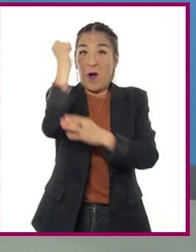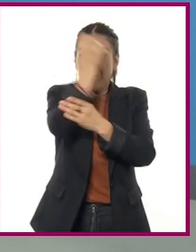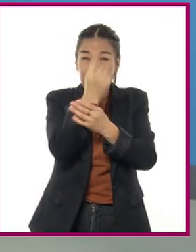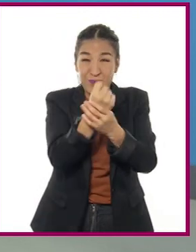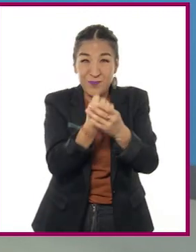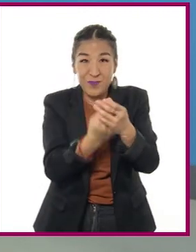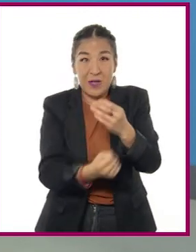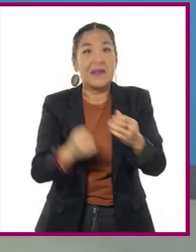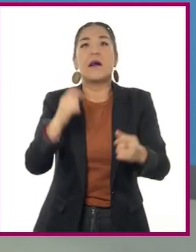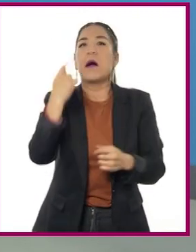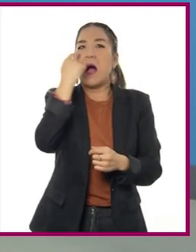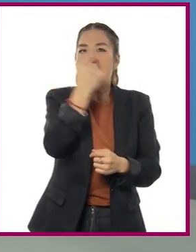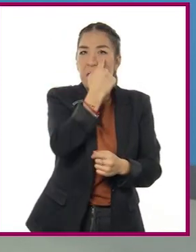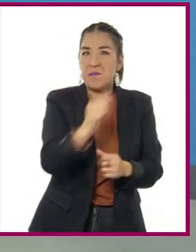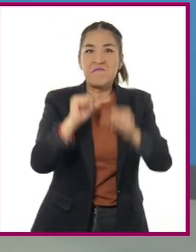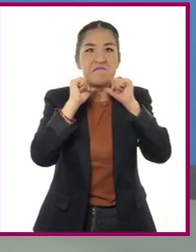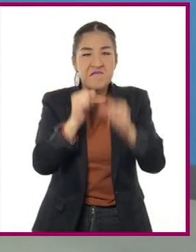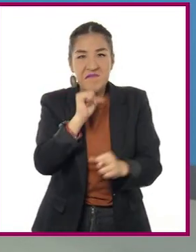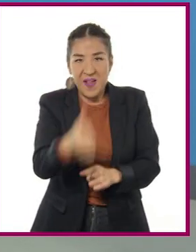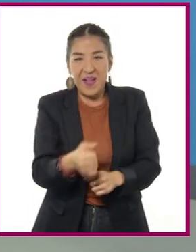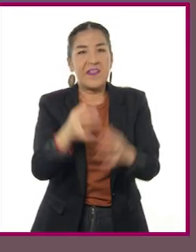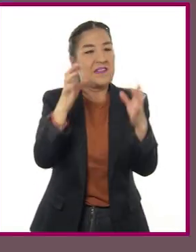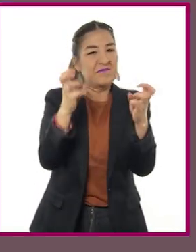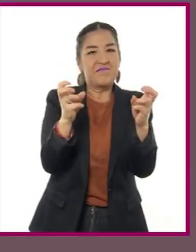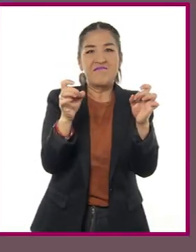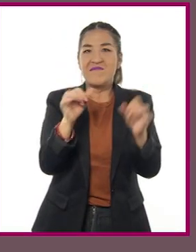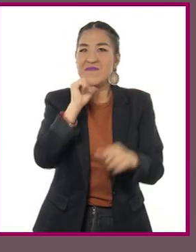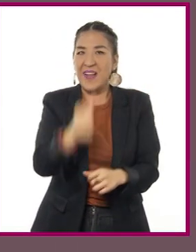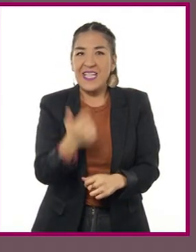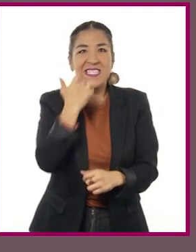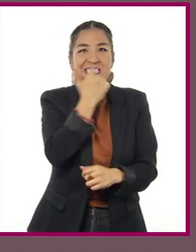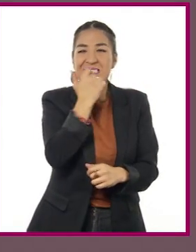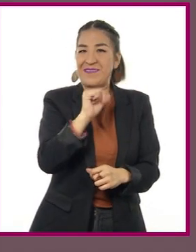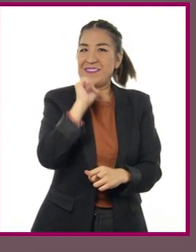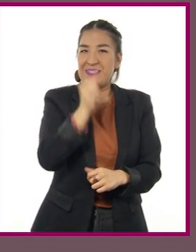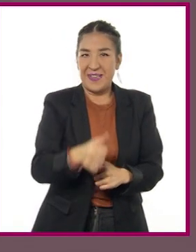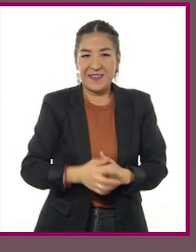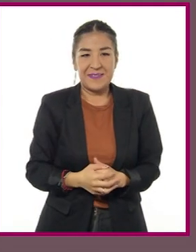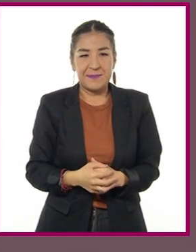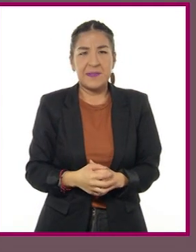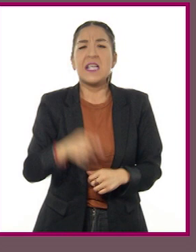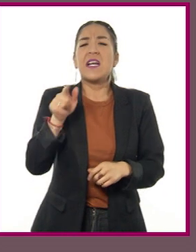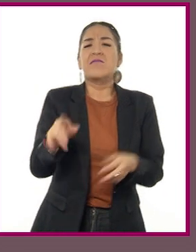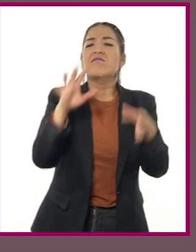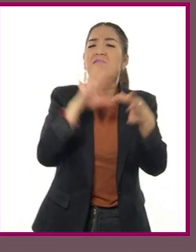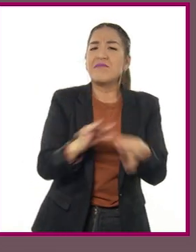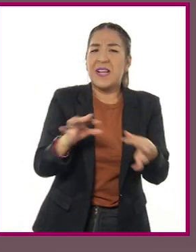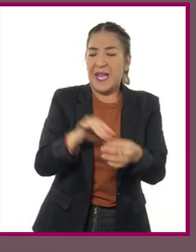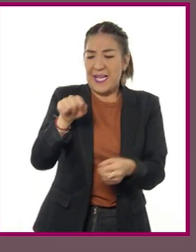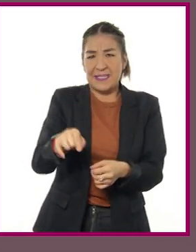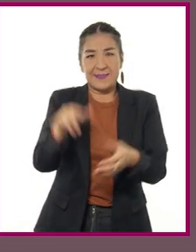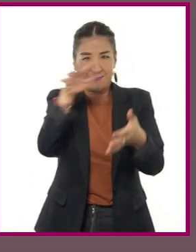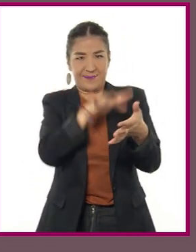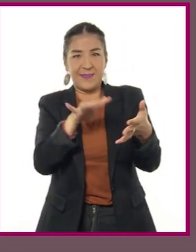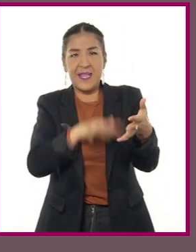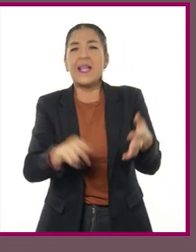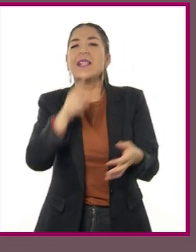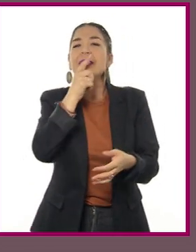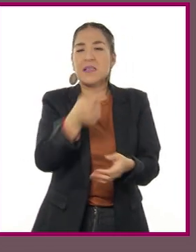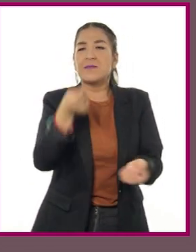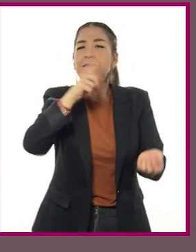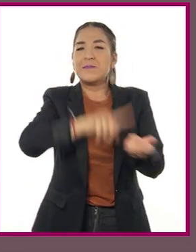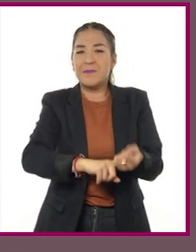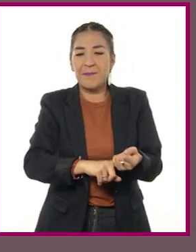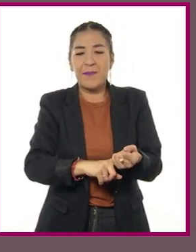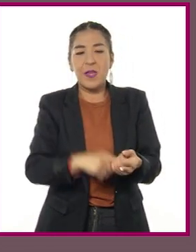sin ojos, sin dientes y sin uñas. La descripción contenida en esta lectura se encuentra en una